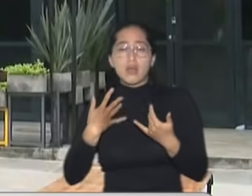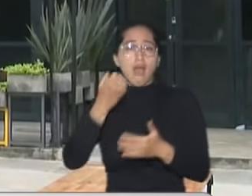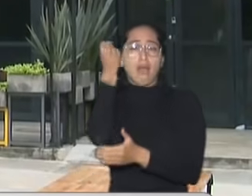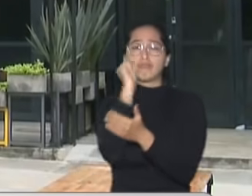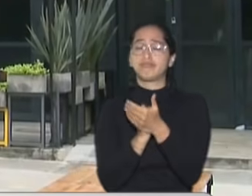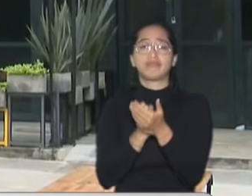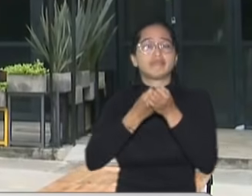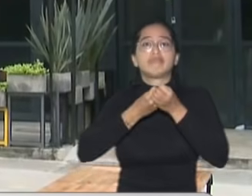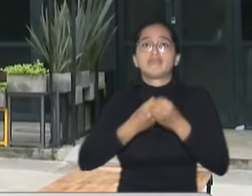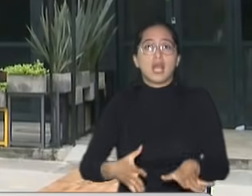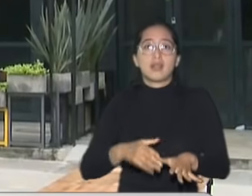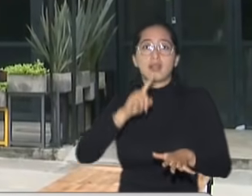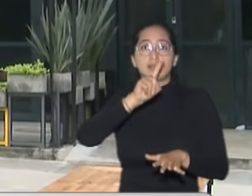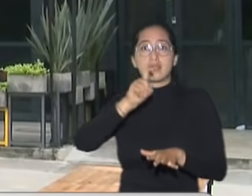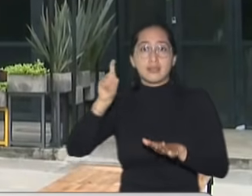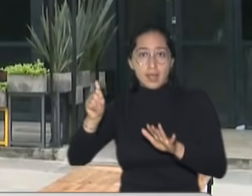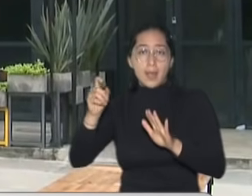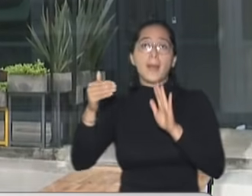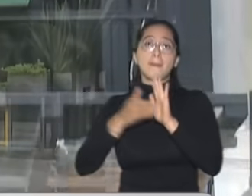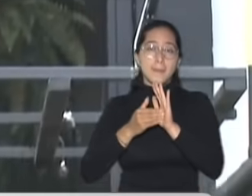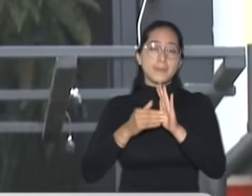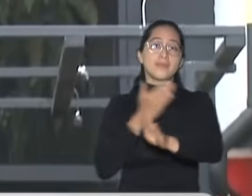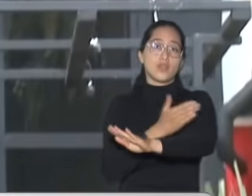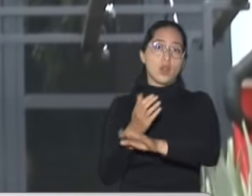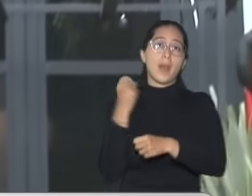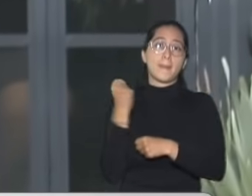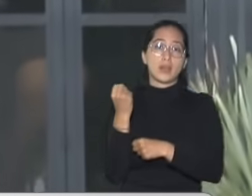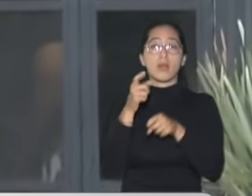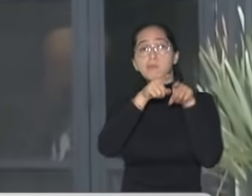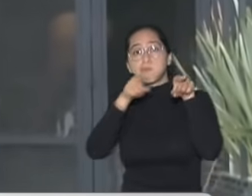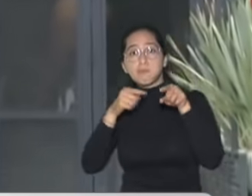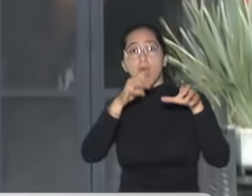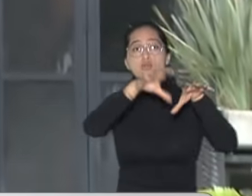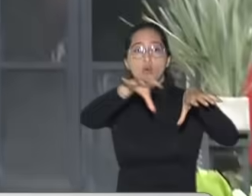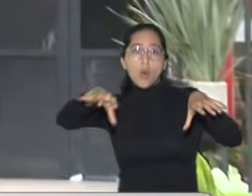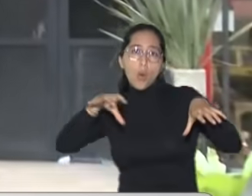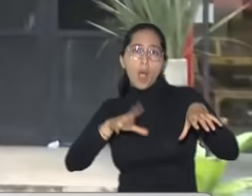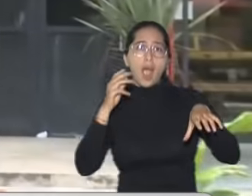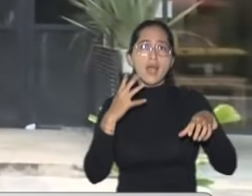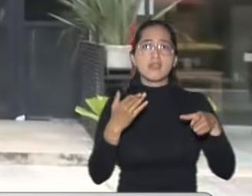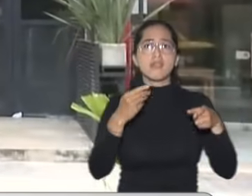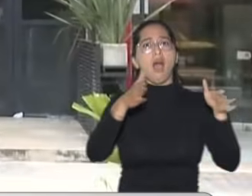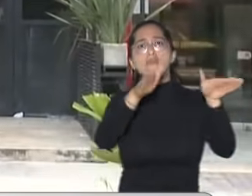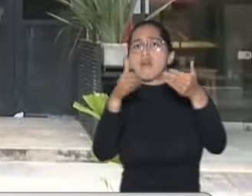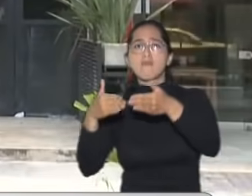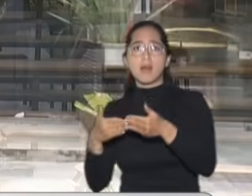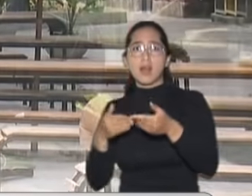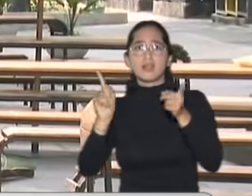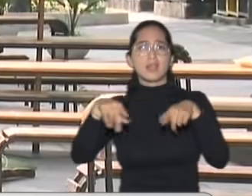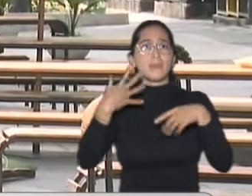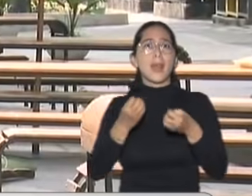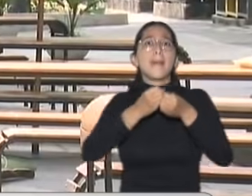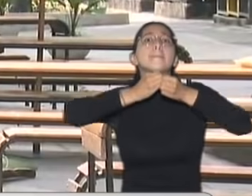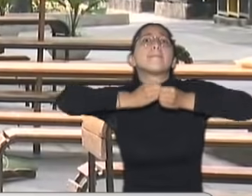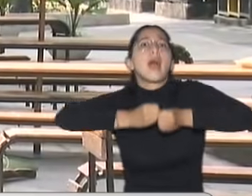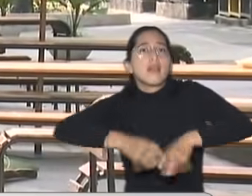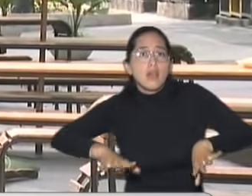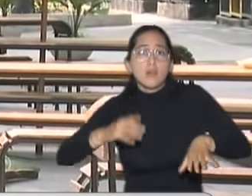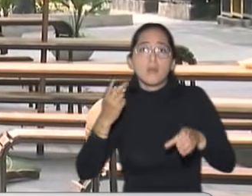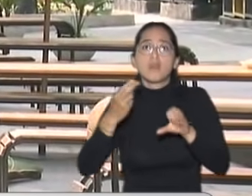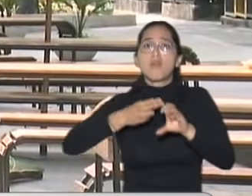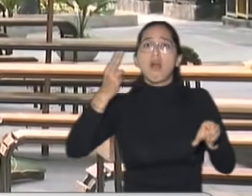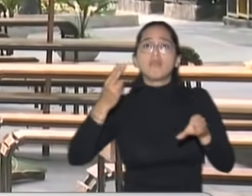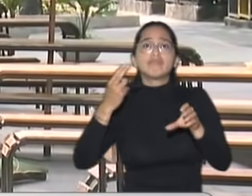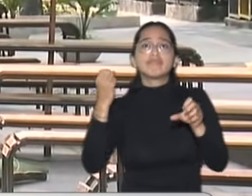pesos. 2.678 negocios han cerrado sus puertas definitivamente y se han perdido 4.900 empleos.